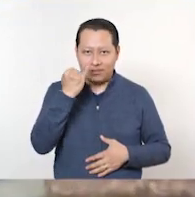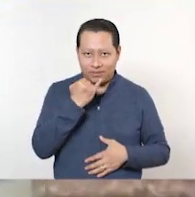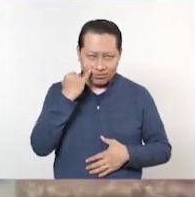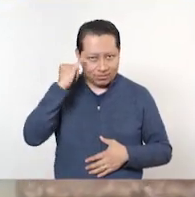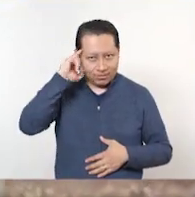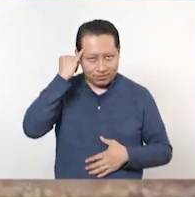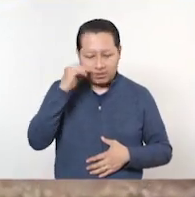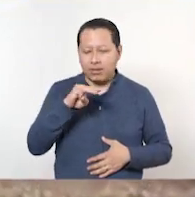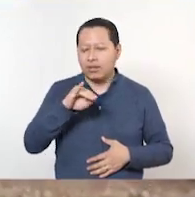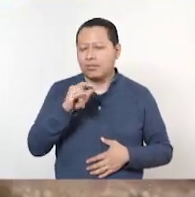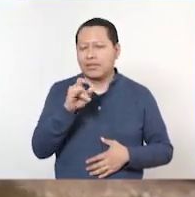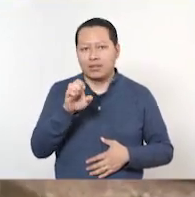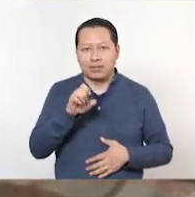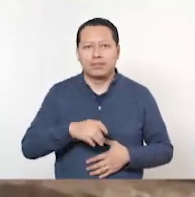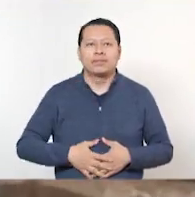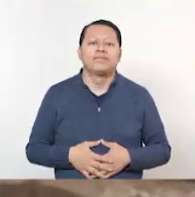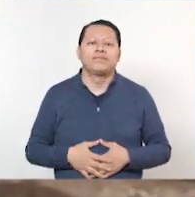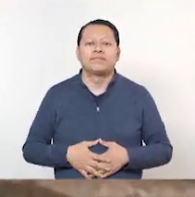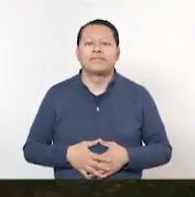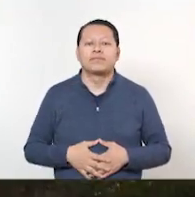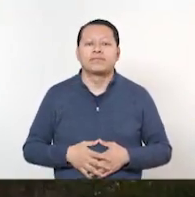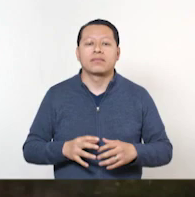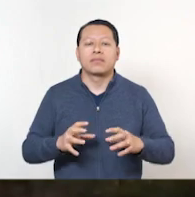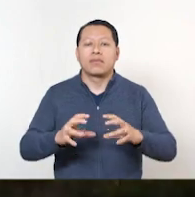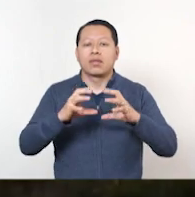Zumbac. Mije.